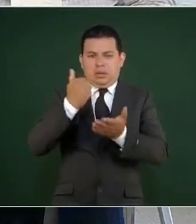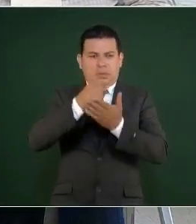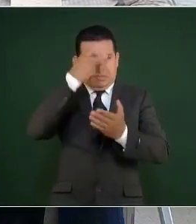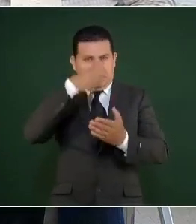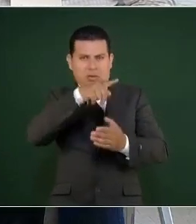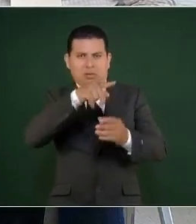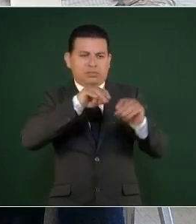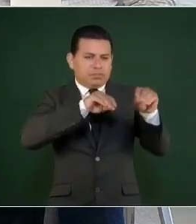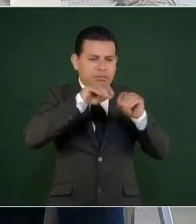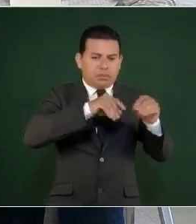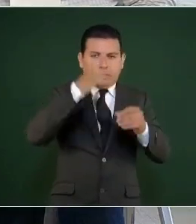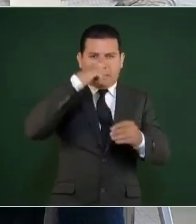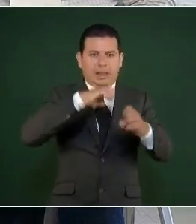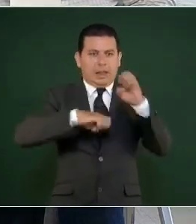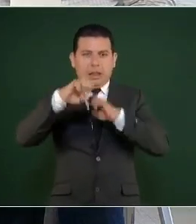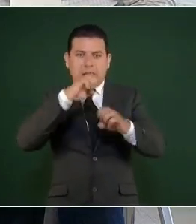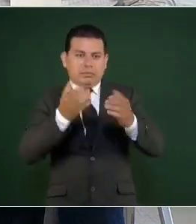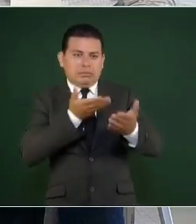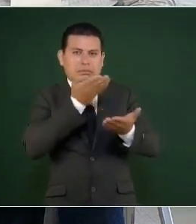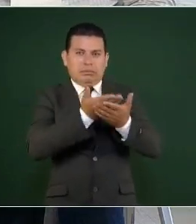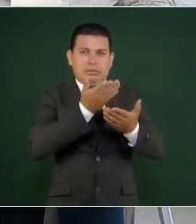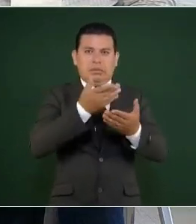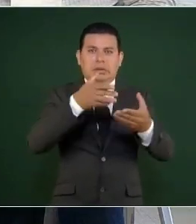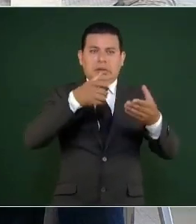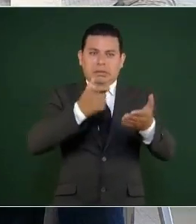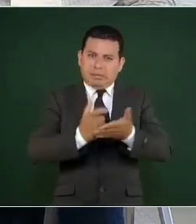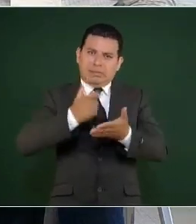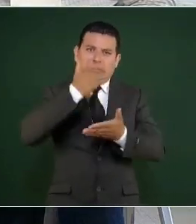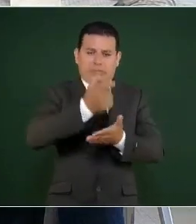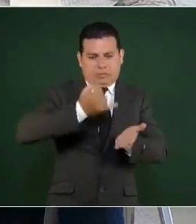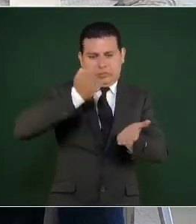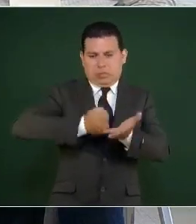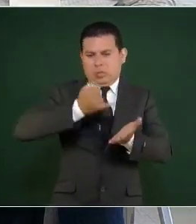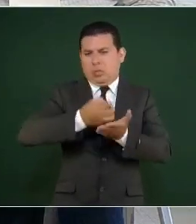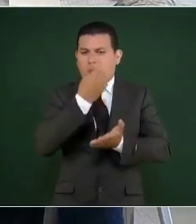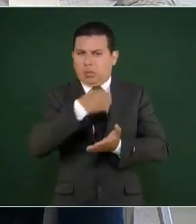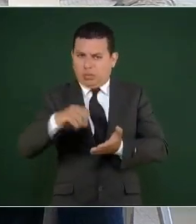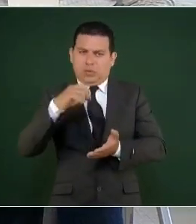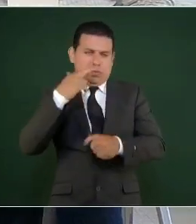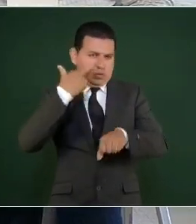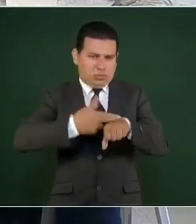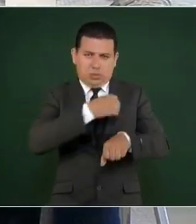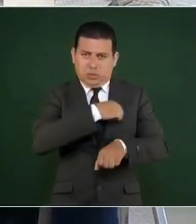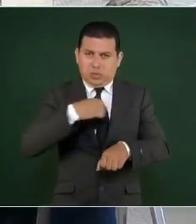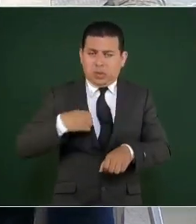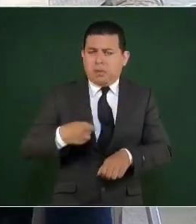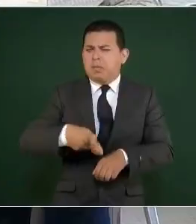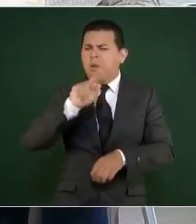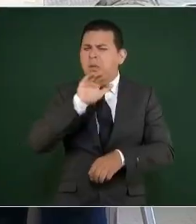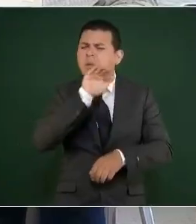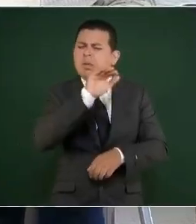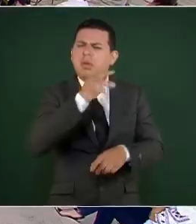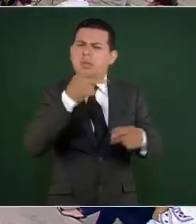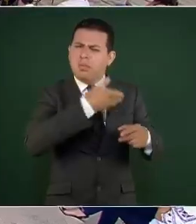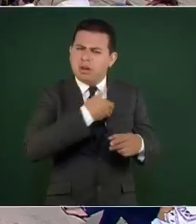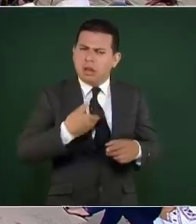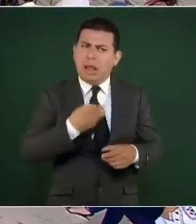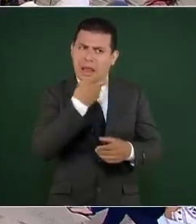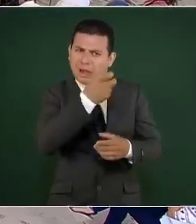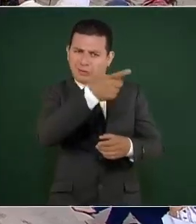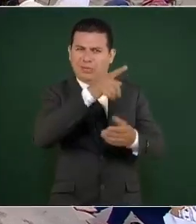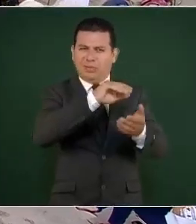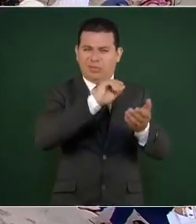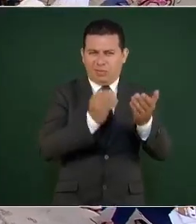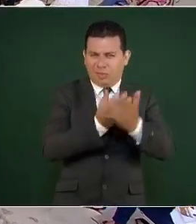que los empresarios, para que los dueños del dinero paguen los impuestos que les corresponde. Pero, presidente, dentro de esta dinámica